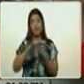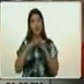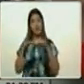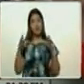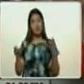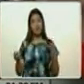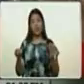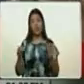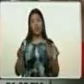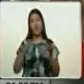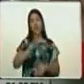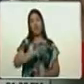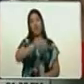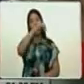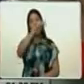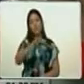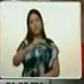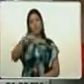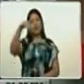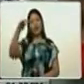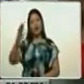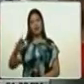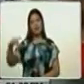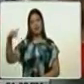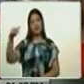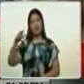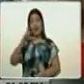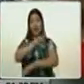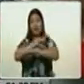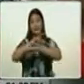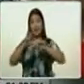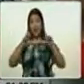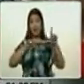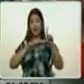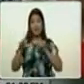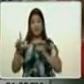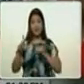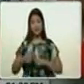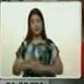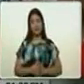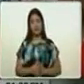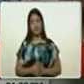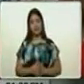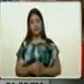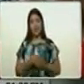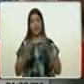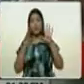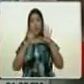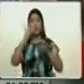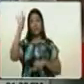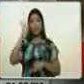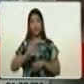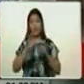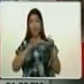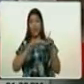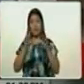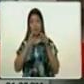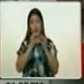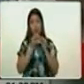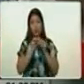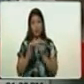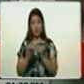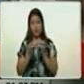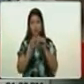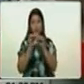de las altas montañas mirandinas, ¿no? El tren ya está en un avance del 90% de la infraestructura de las